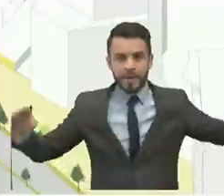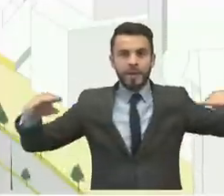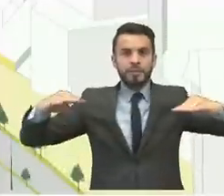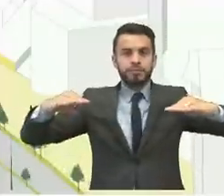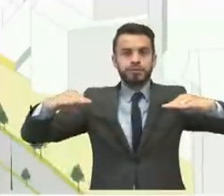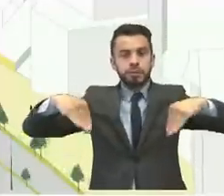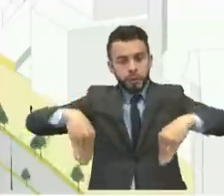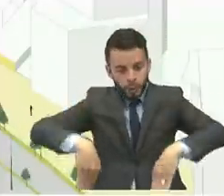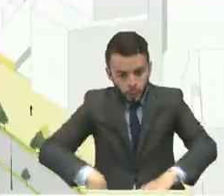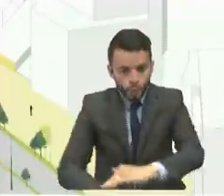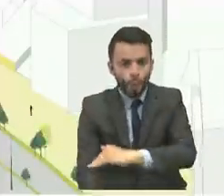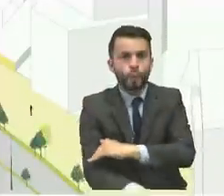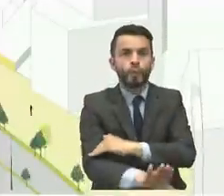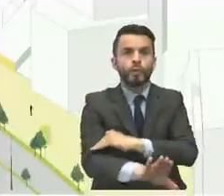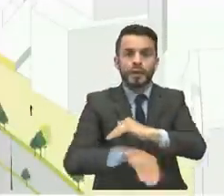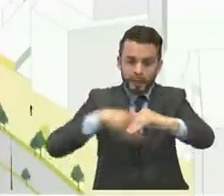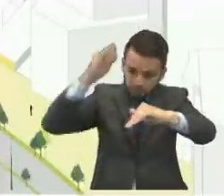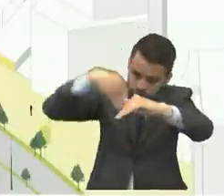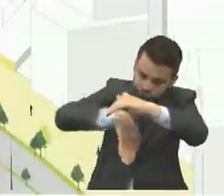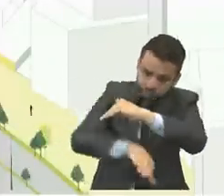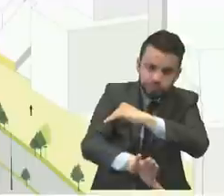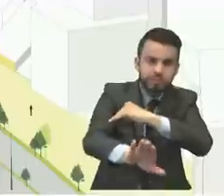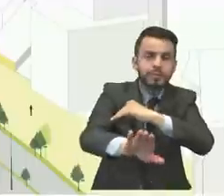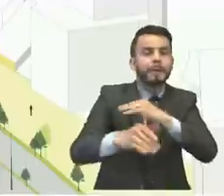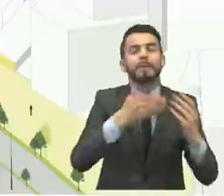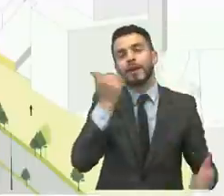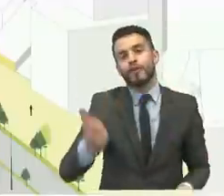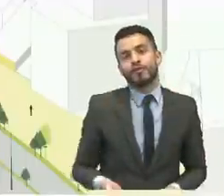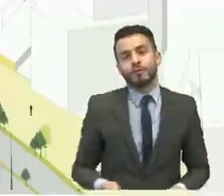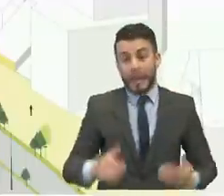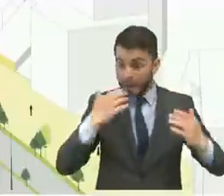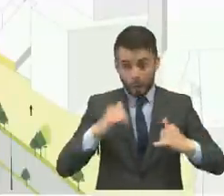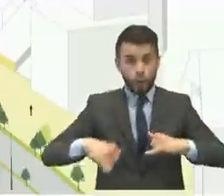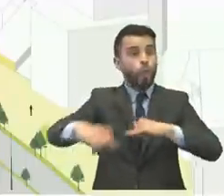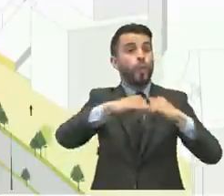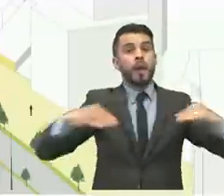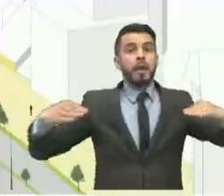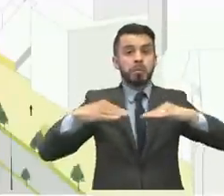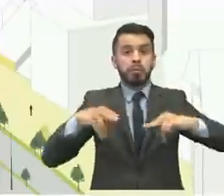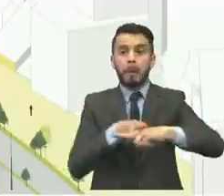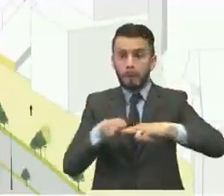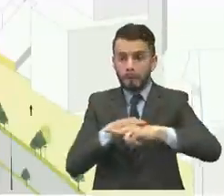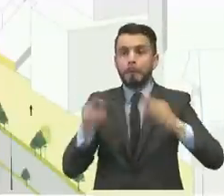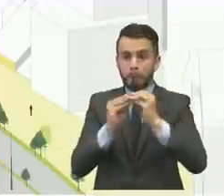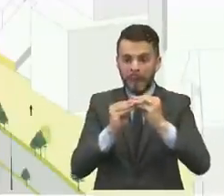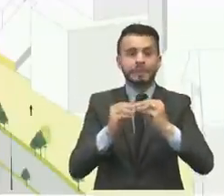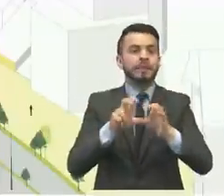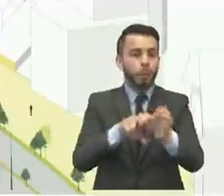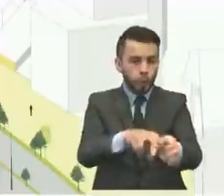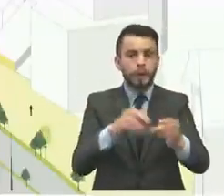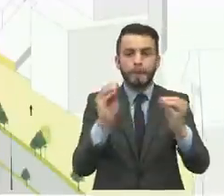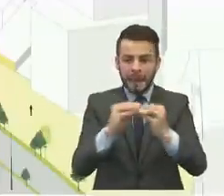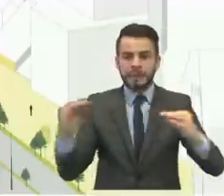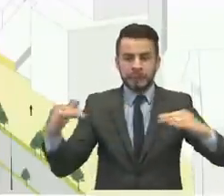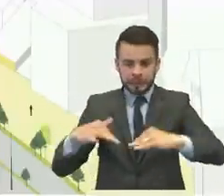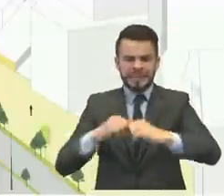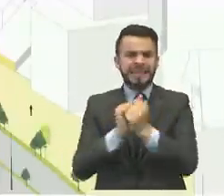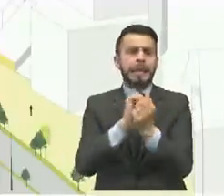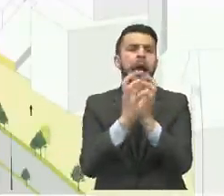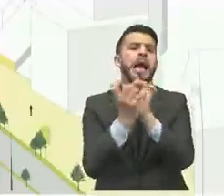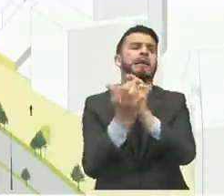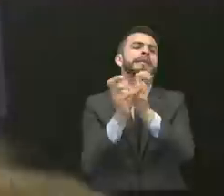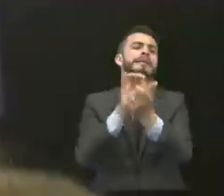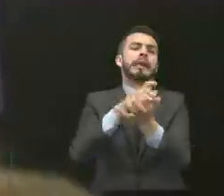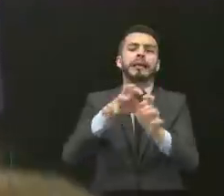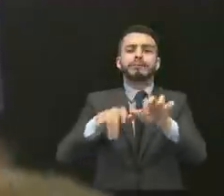público, porque es demasiada gente. Si la dejamos a nivel, esa conexión hace que confluya demasiada gente sobre